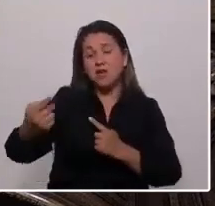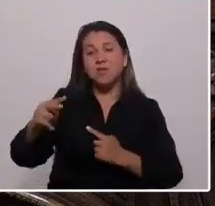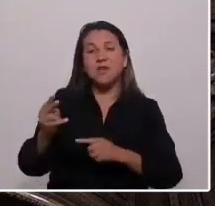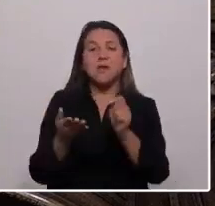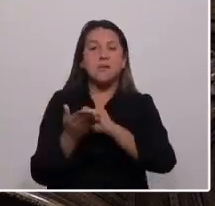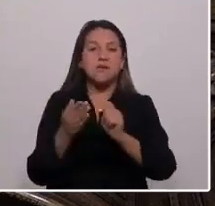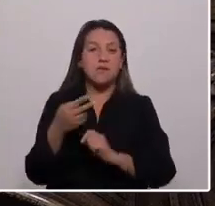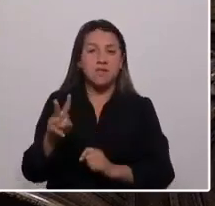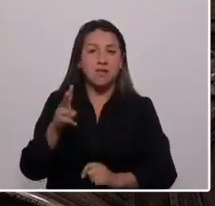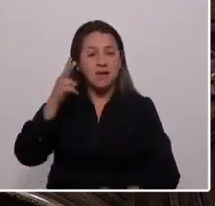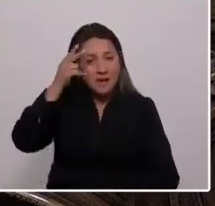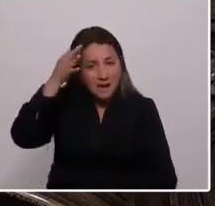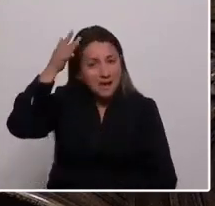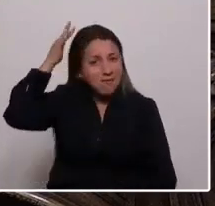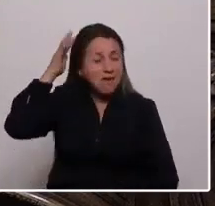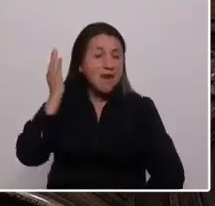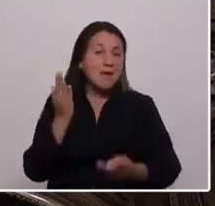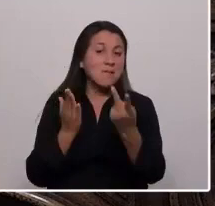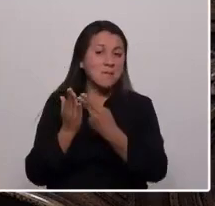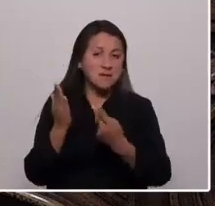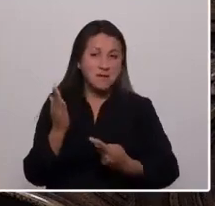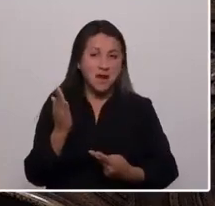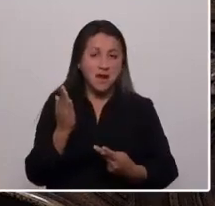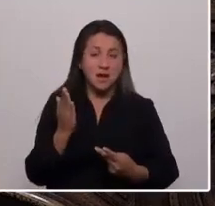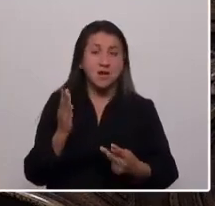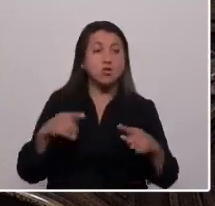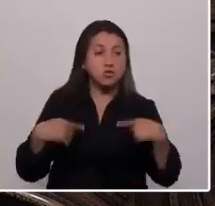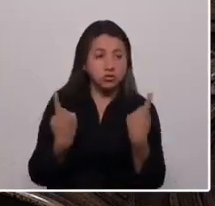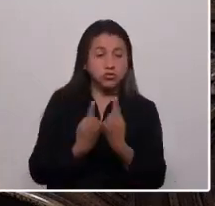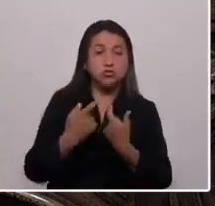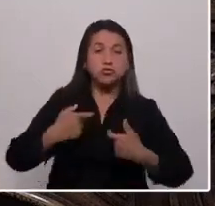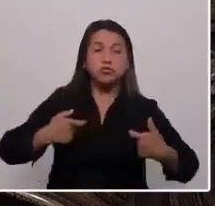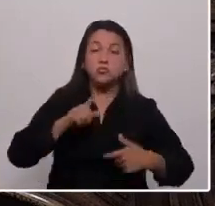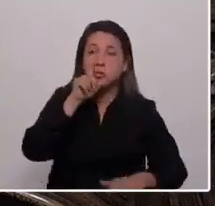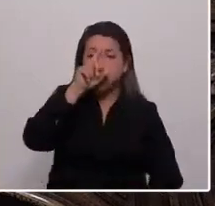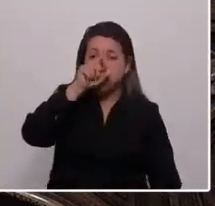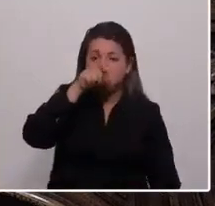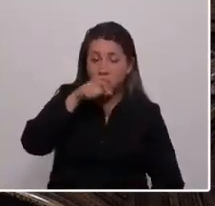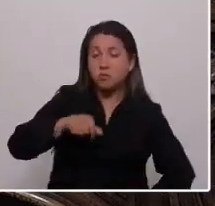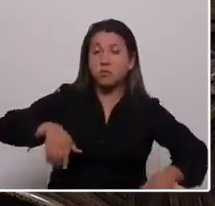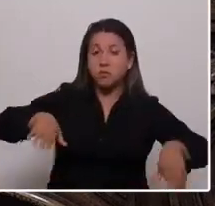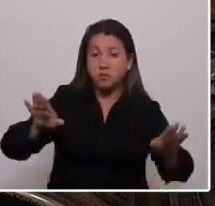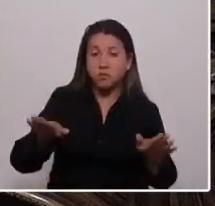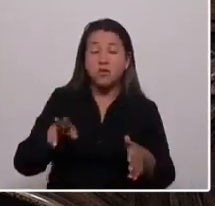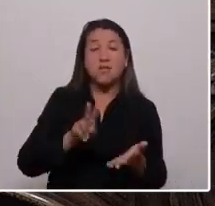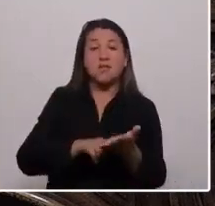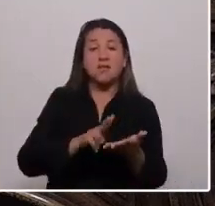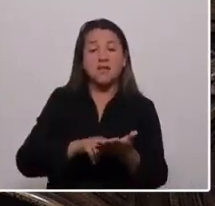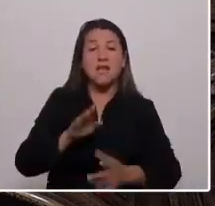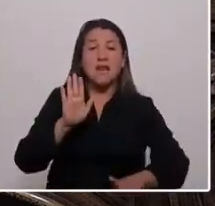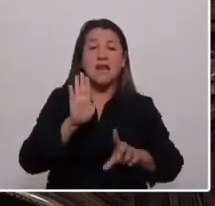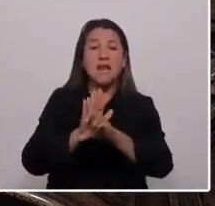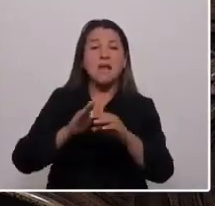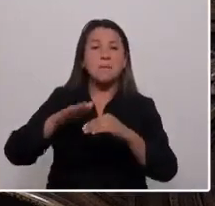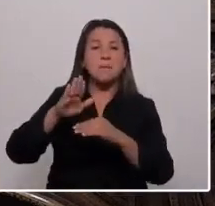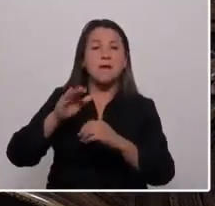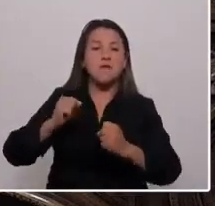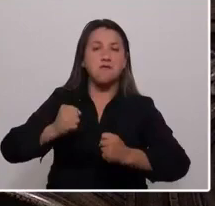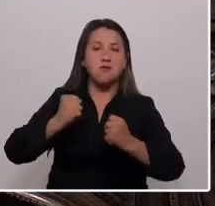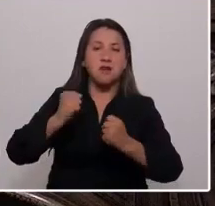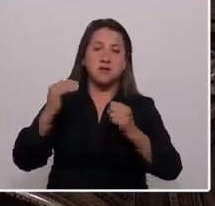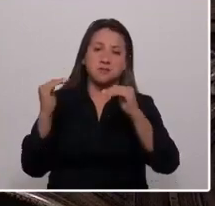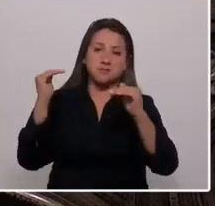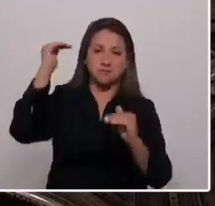modo de ser del cóndor en estas salas. Hemos visto predilección por la ley del más fuerte, por la lógica de las aves